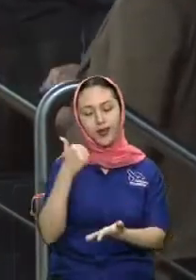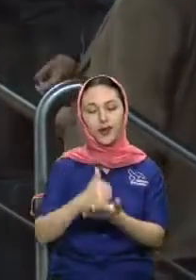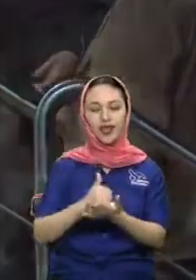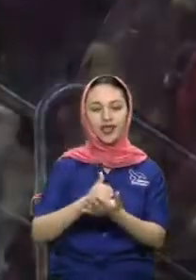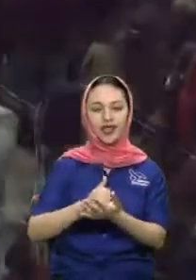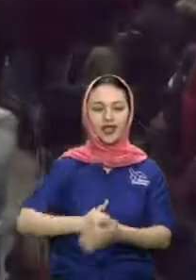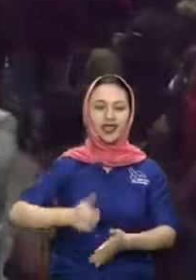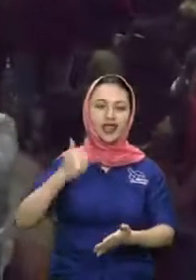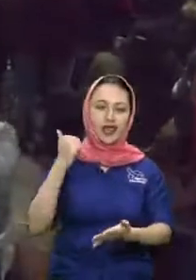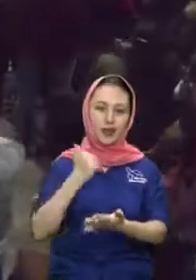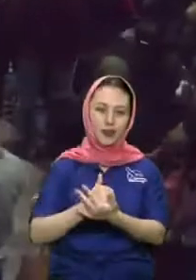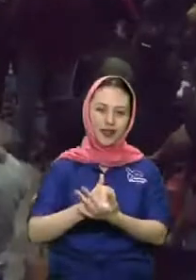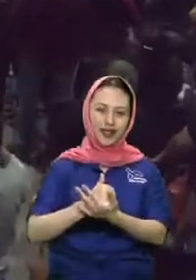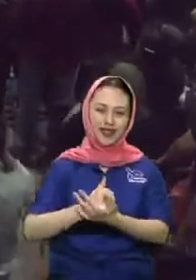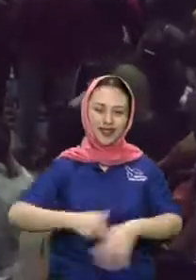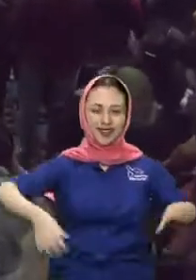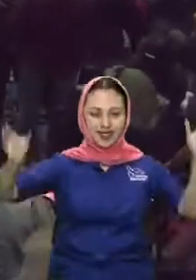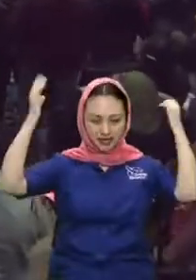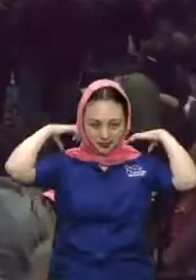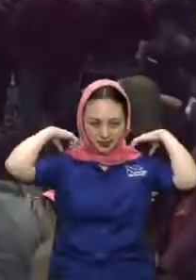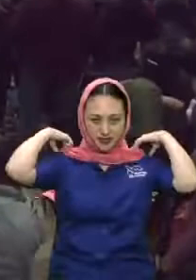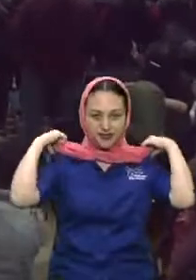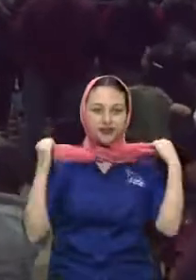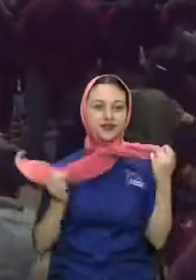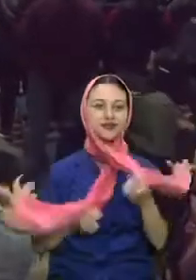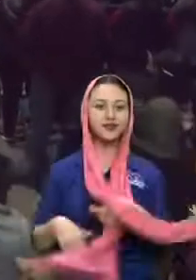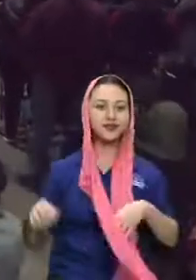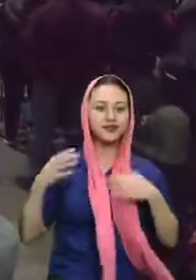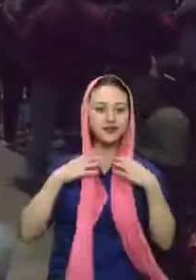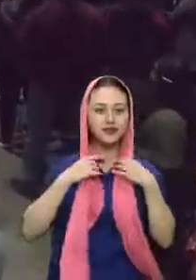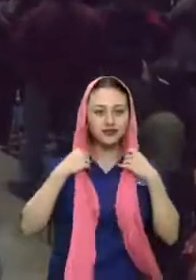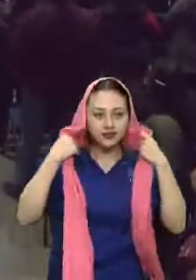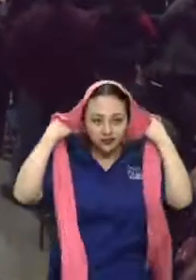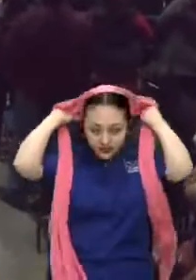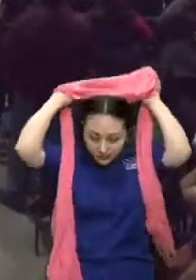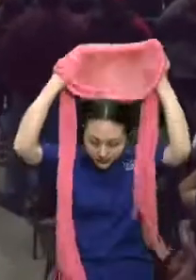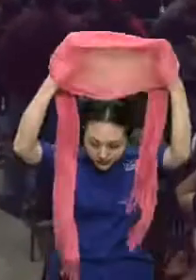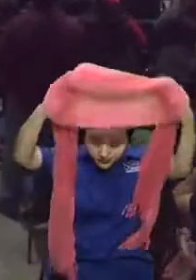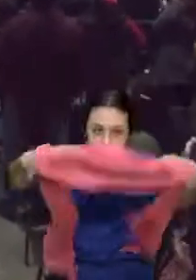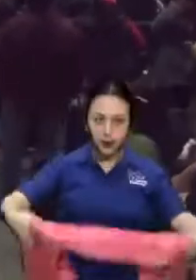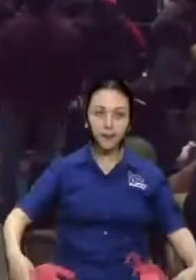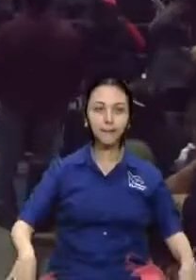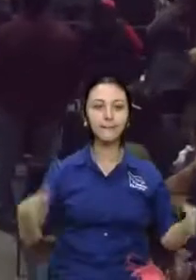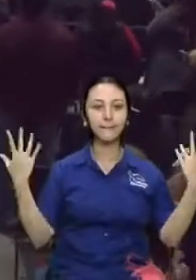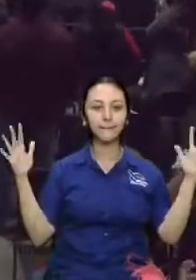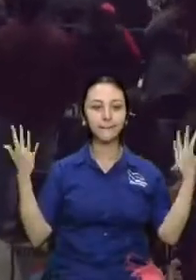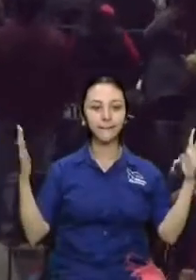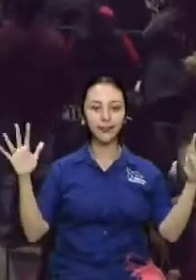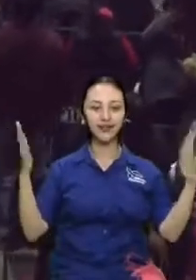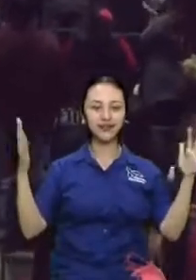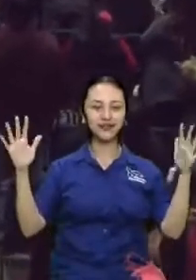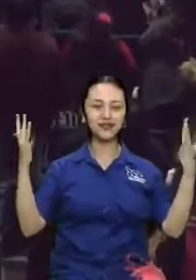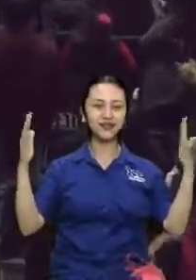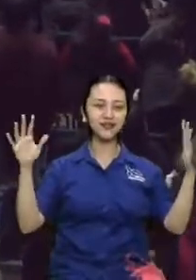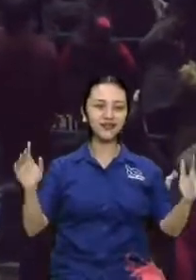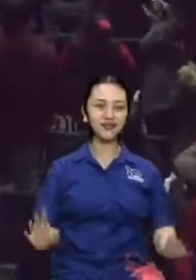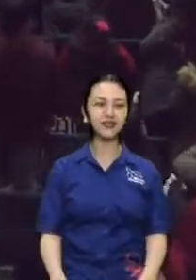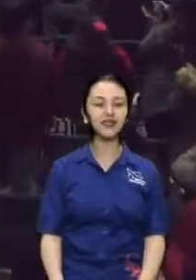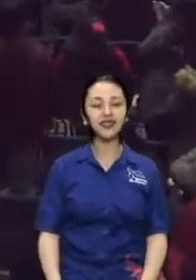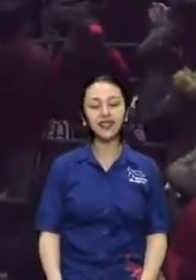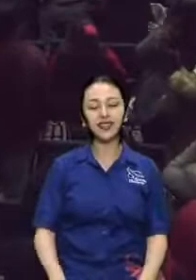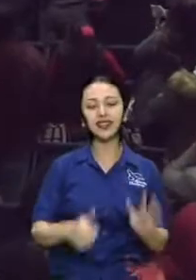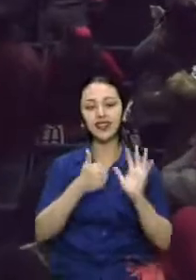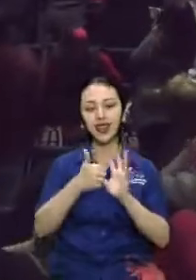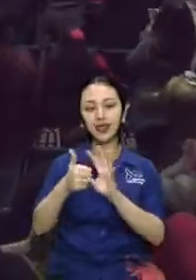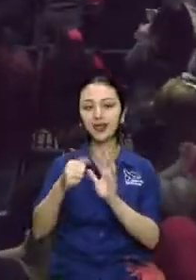Amén. Amén. Y amén. Gloria a Dios. Gloria a Dios. Aleluya. Gracias, hermanos. Dios los